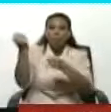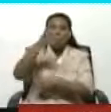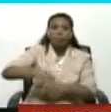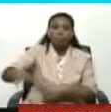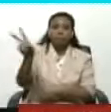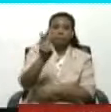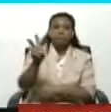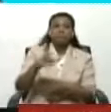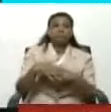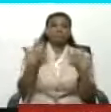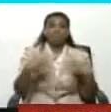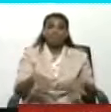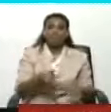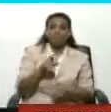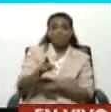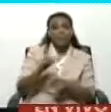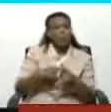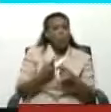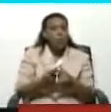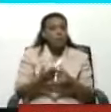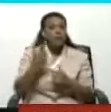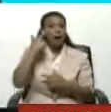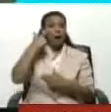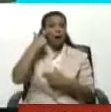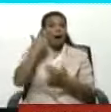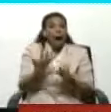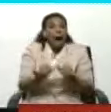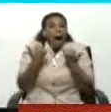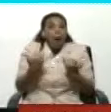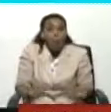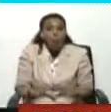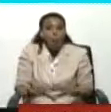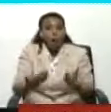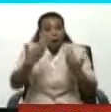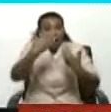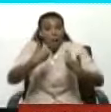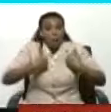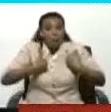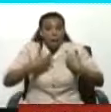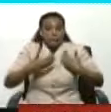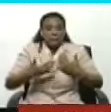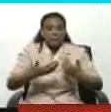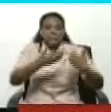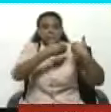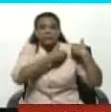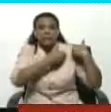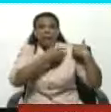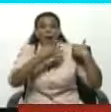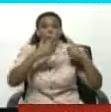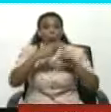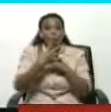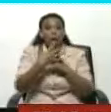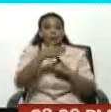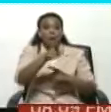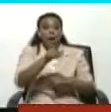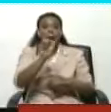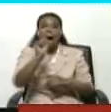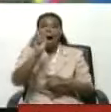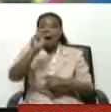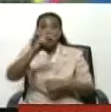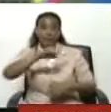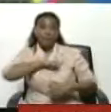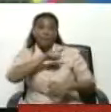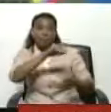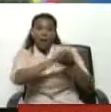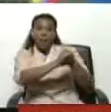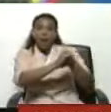Venezuela. Entonces nos toca, como toca ahora aquí, en el caso que dice Ángel Prado, que el